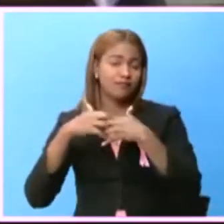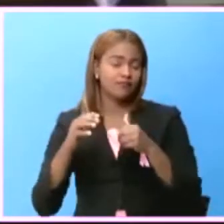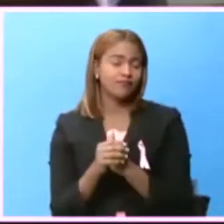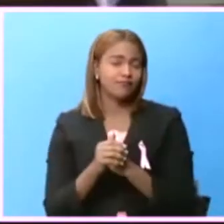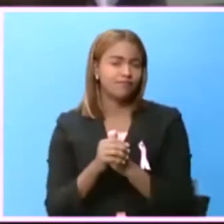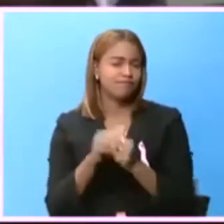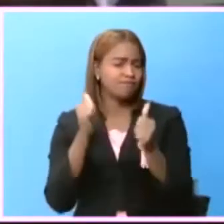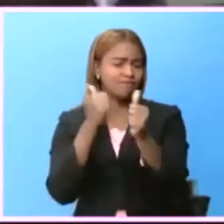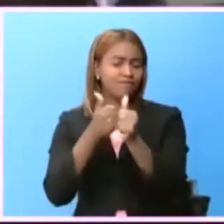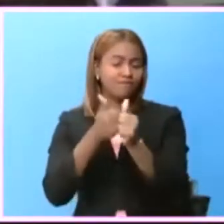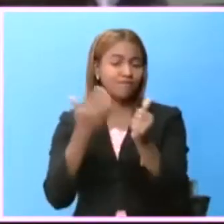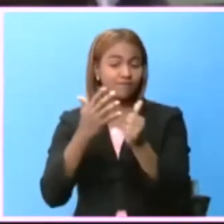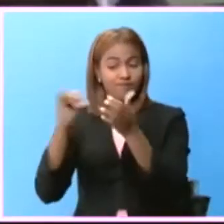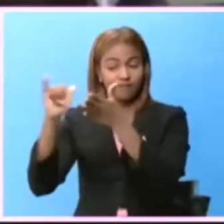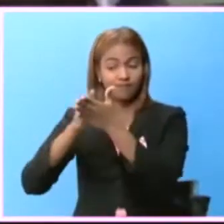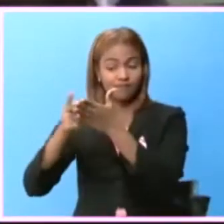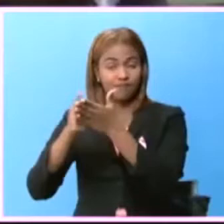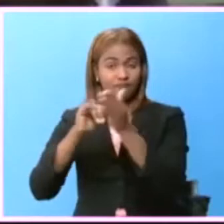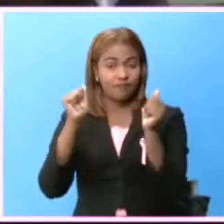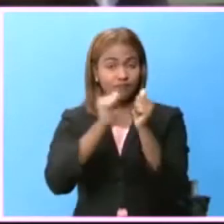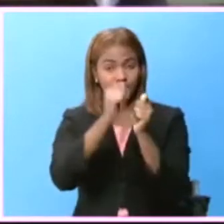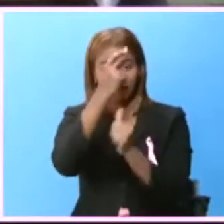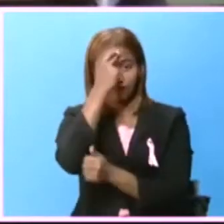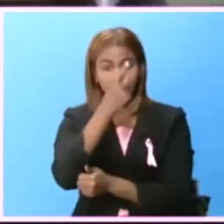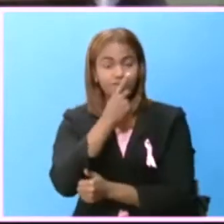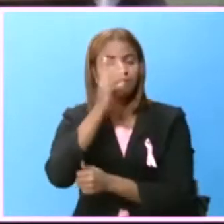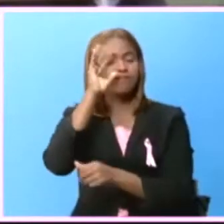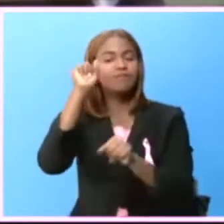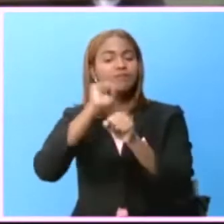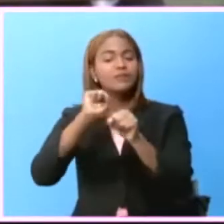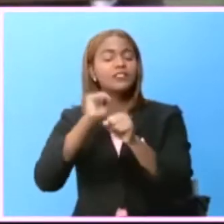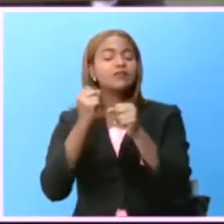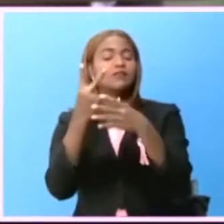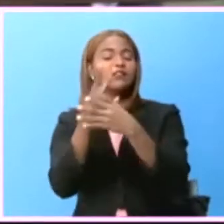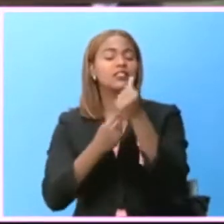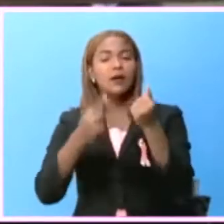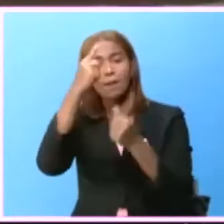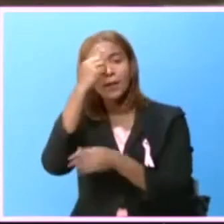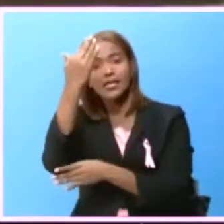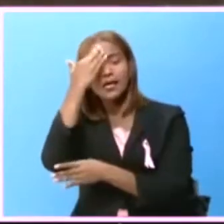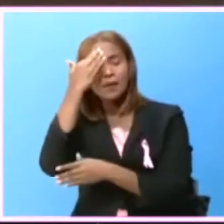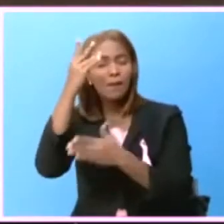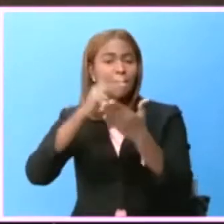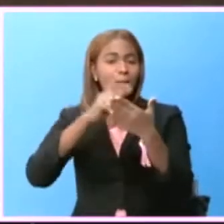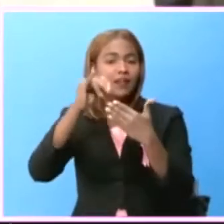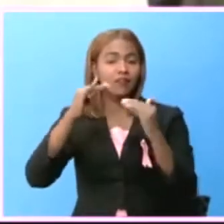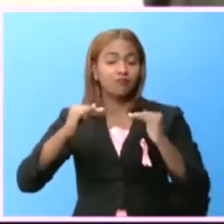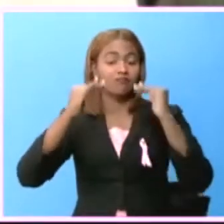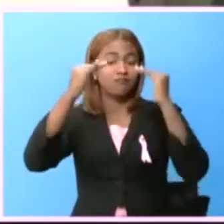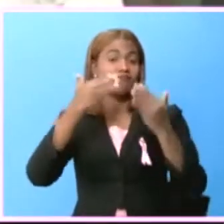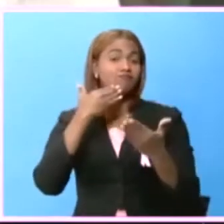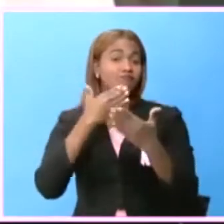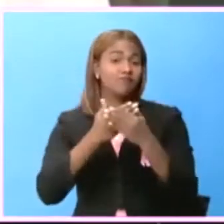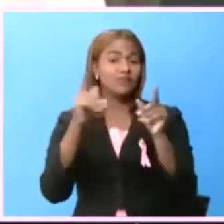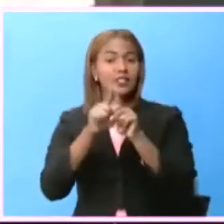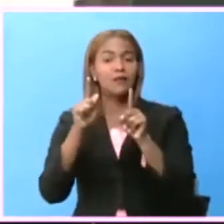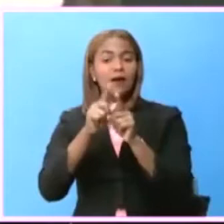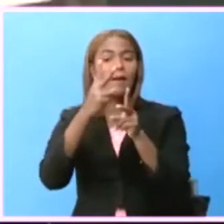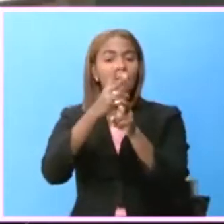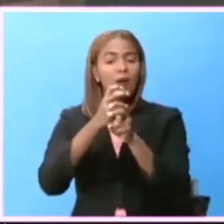Dominicana trabajarán para identificar proyectos prioritarios y financi ento necesario para llevarlos